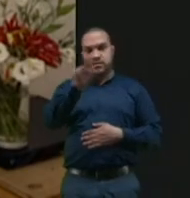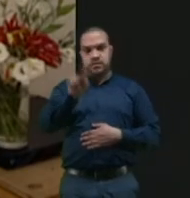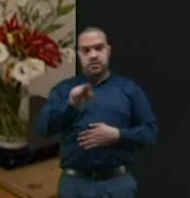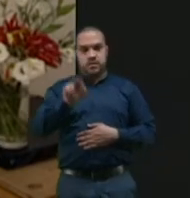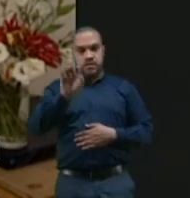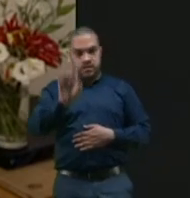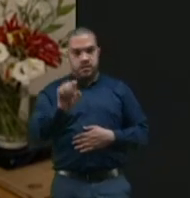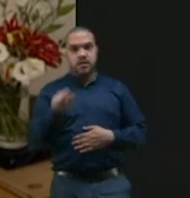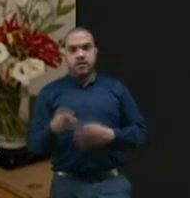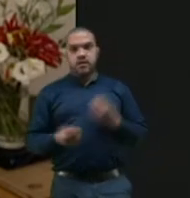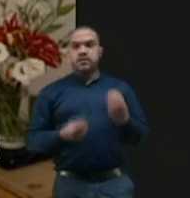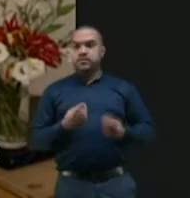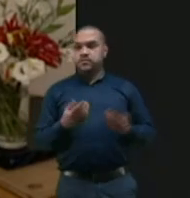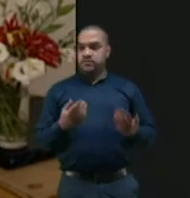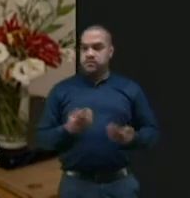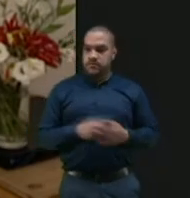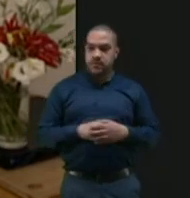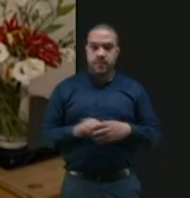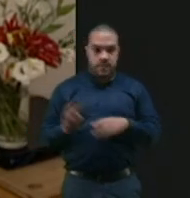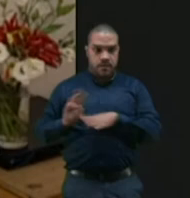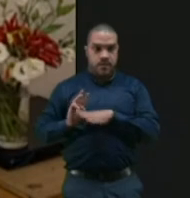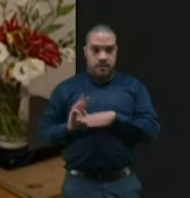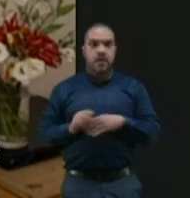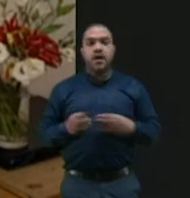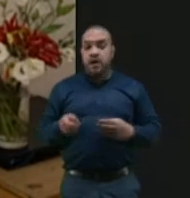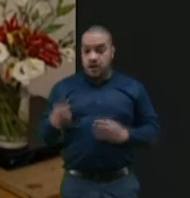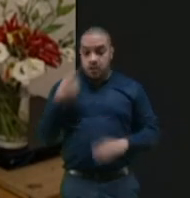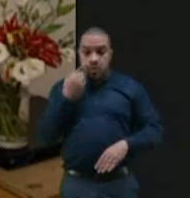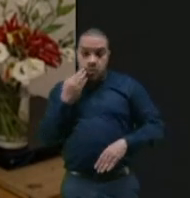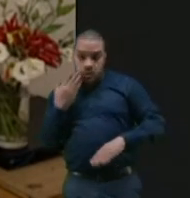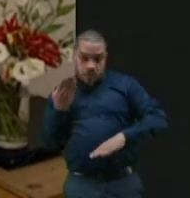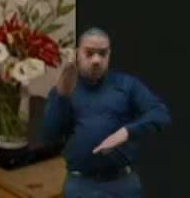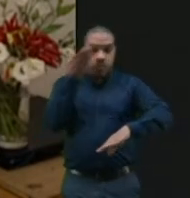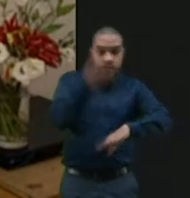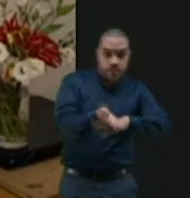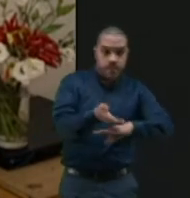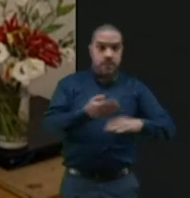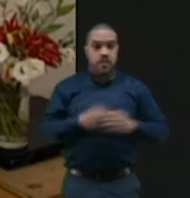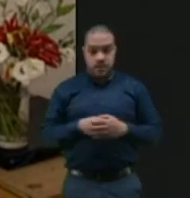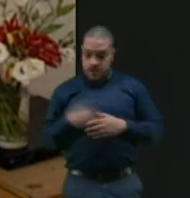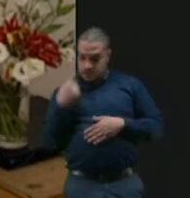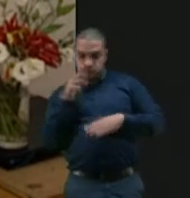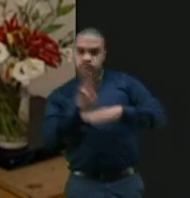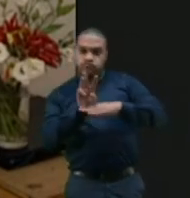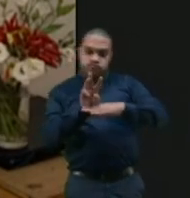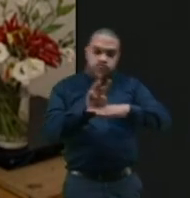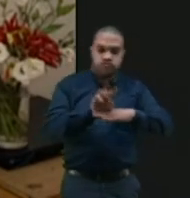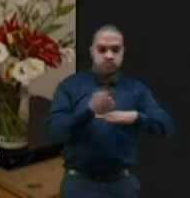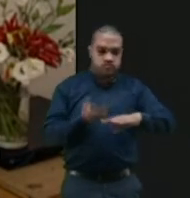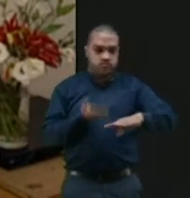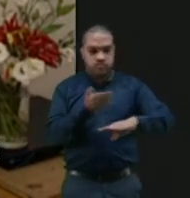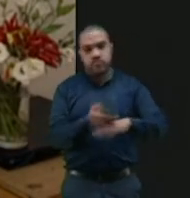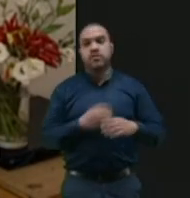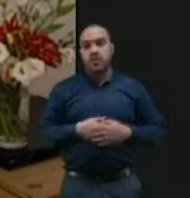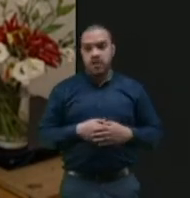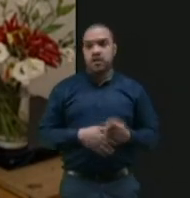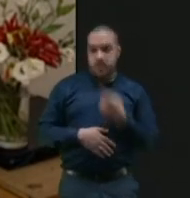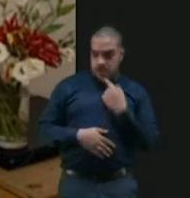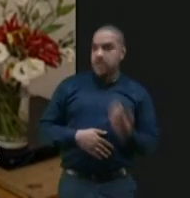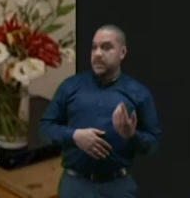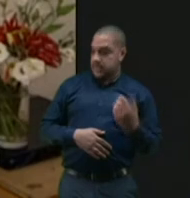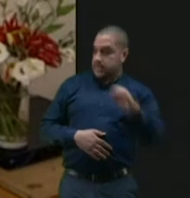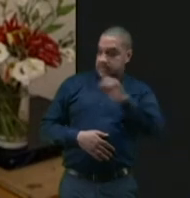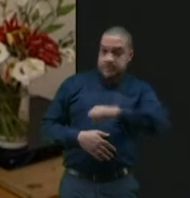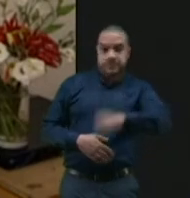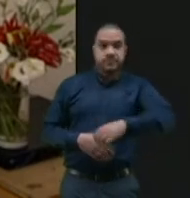Y si miramos en el 2013, Google llegó con la propuesta de adquirirnos. Y sencillamente dijimos, sí. Y